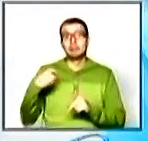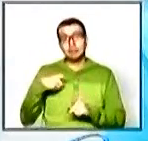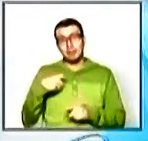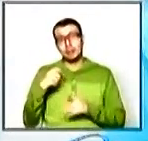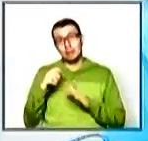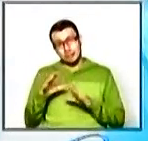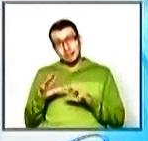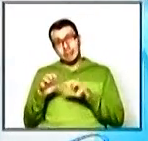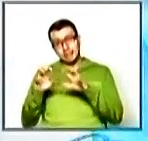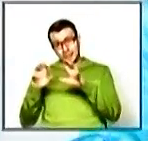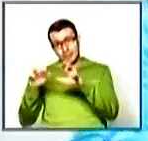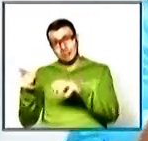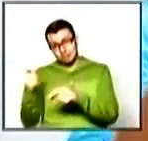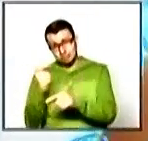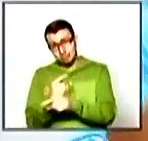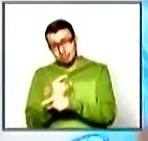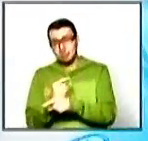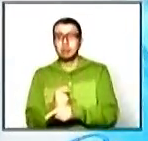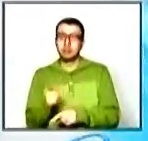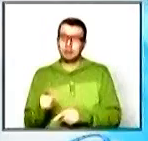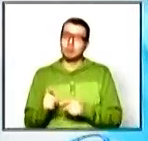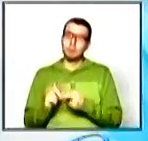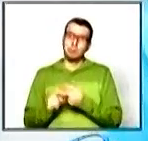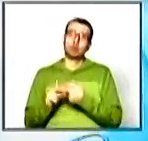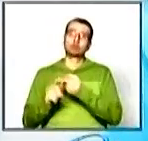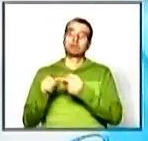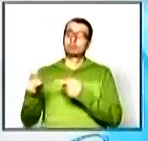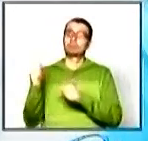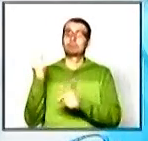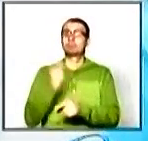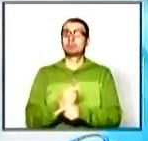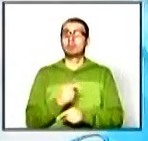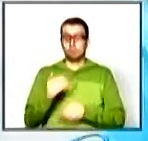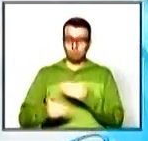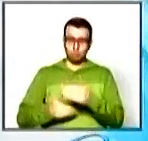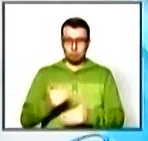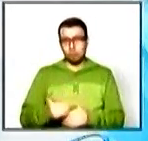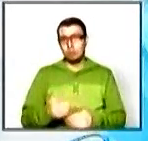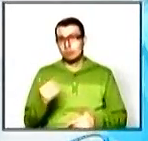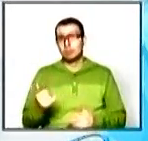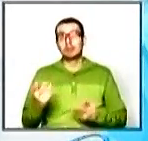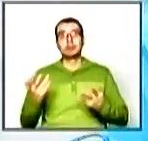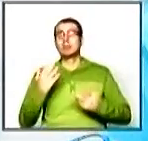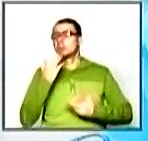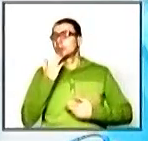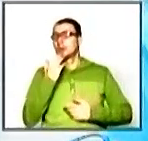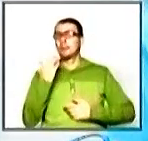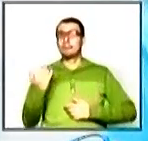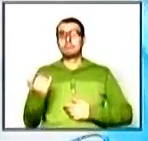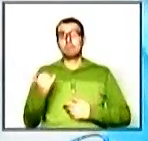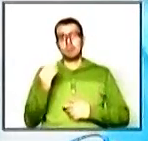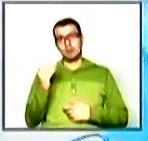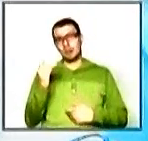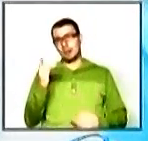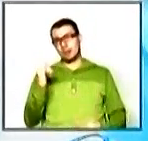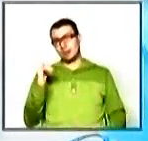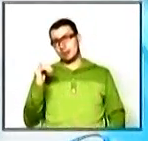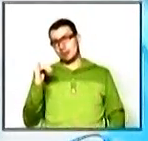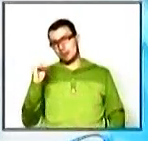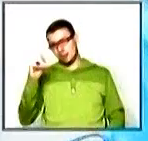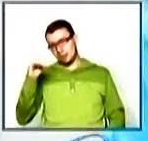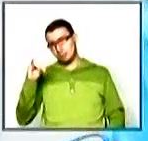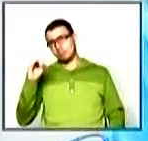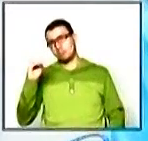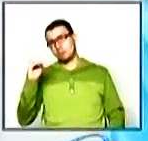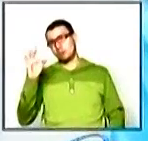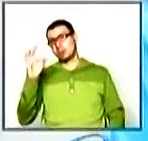donde han asumido de una forma muy positiva el proceso de quimio, el proceso de radio, y lo han afrontado con todo el bienestar y con muy